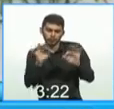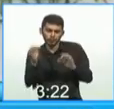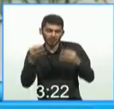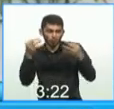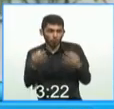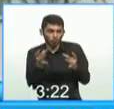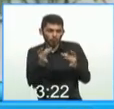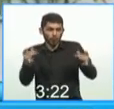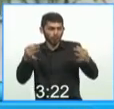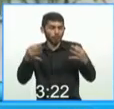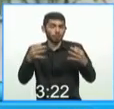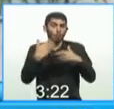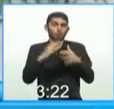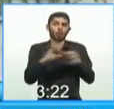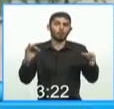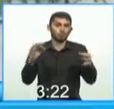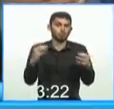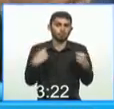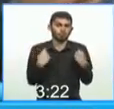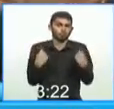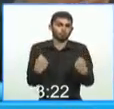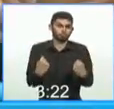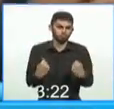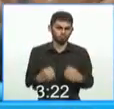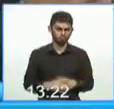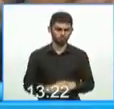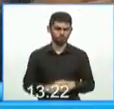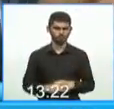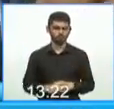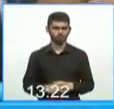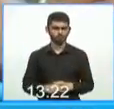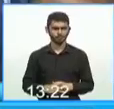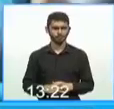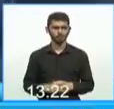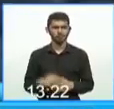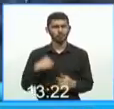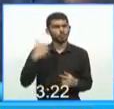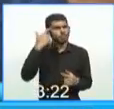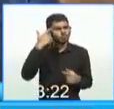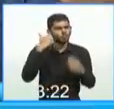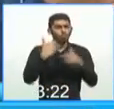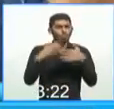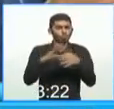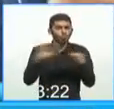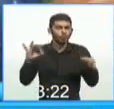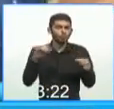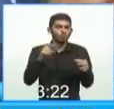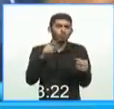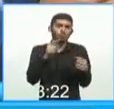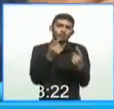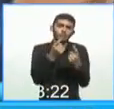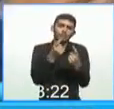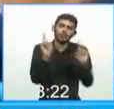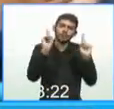el juego olímpico tener tenés poco margen de error yo creo que el juego olímpico tiene la particularidad por lo menos